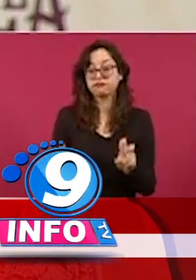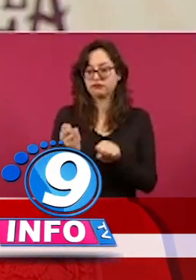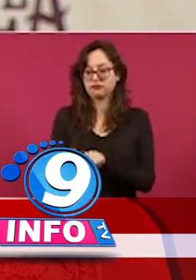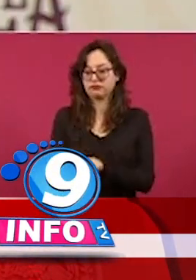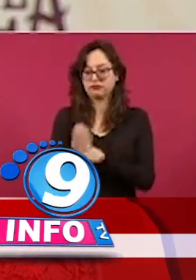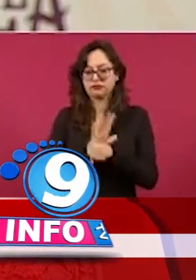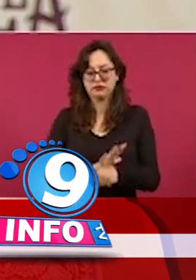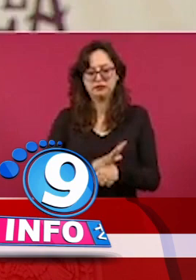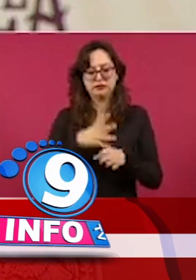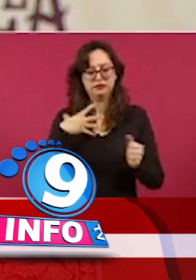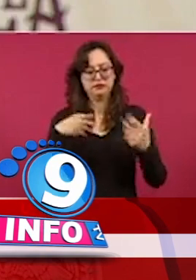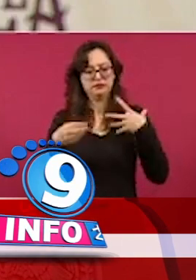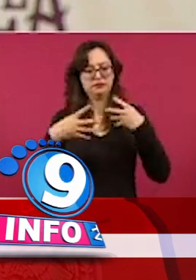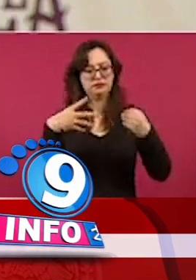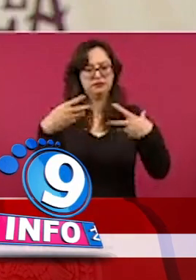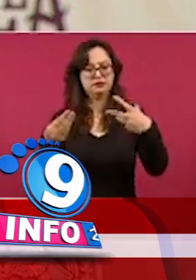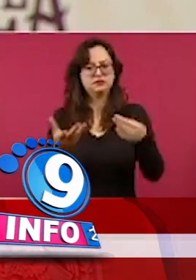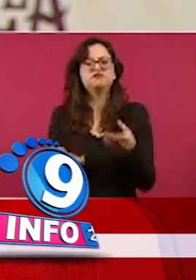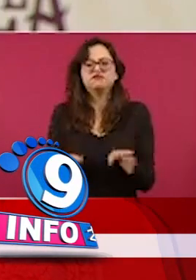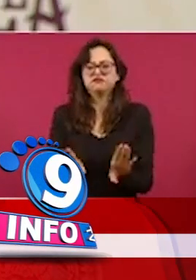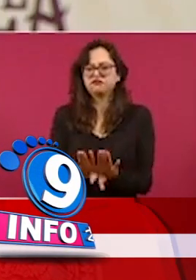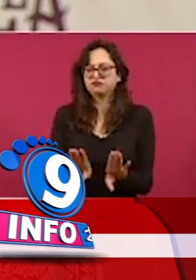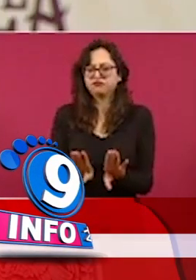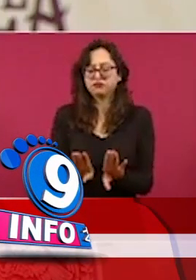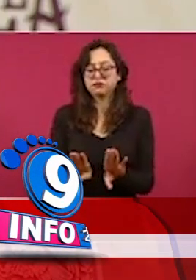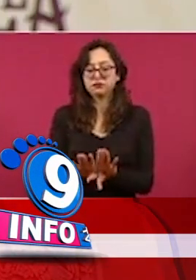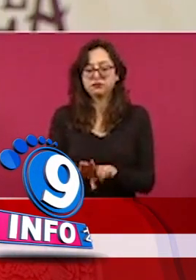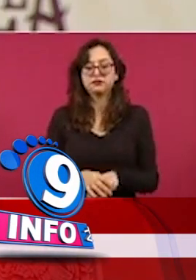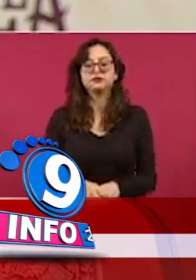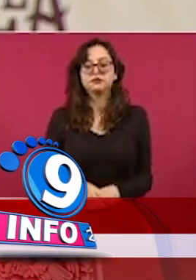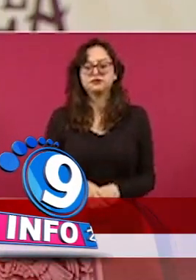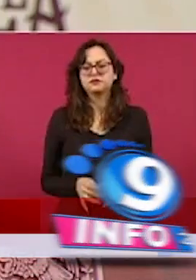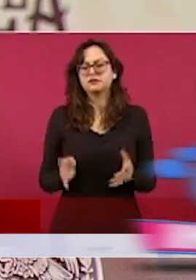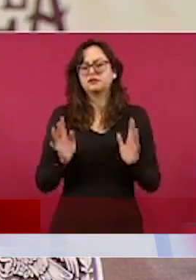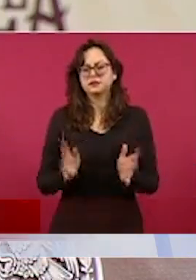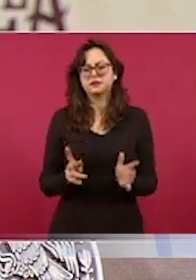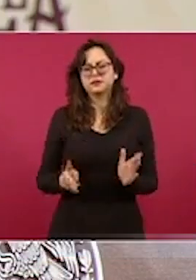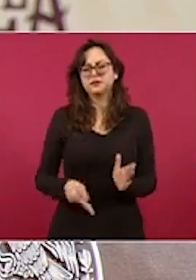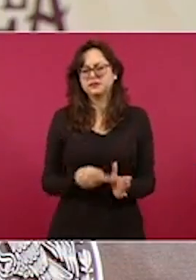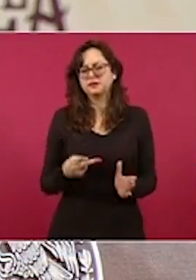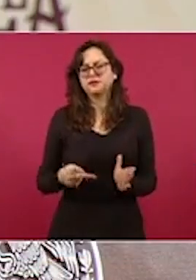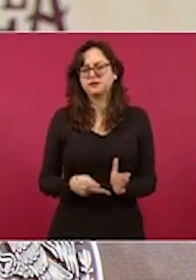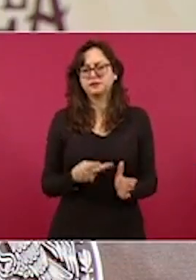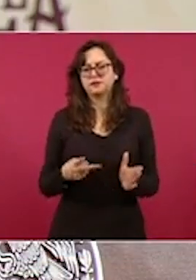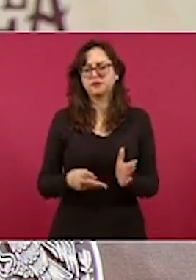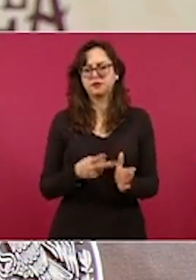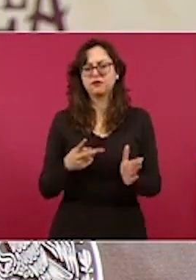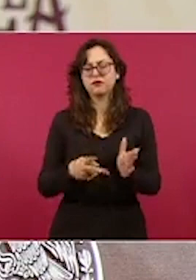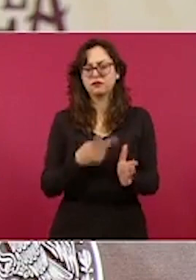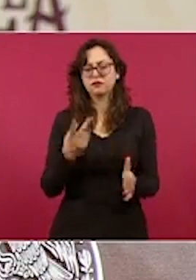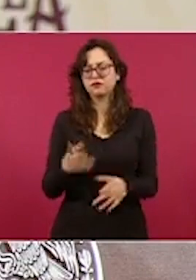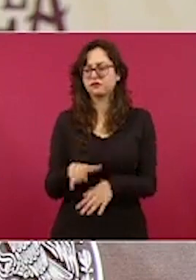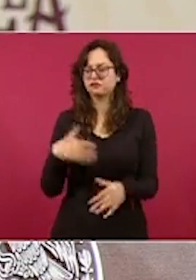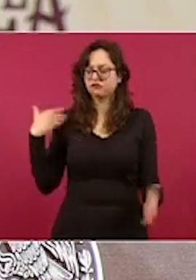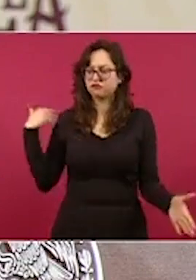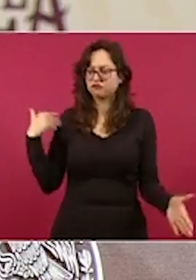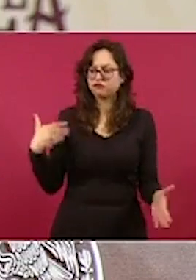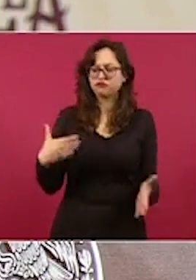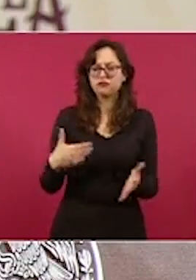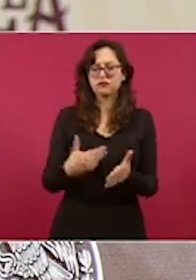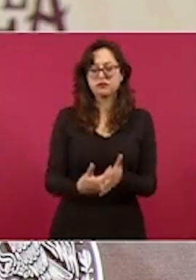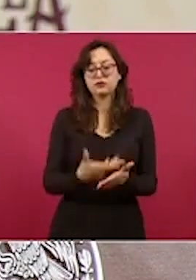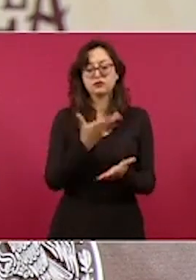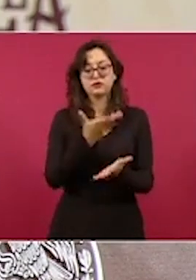número de casos son la Ciudad de México estado de México Nuevo León Guanajuato Jalisco San Luis Potosí